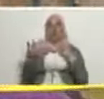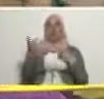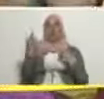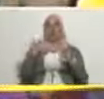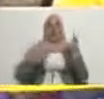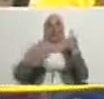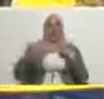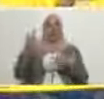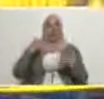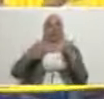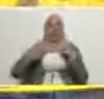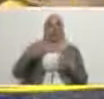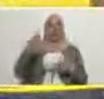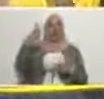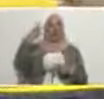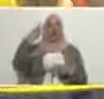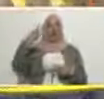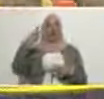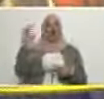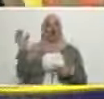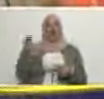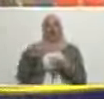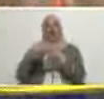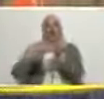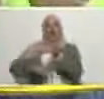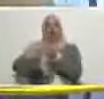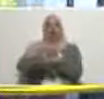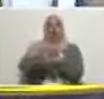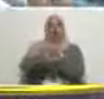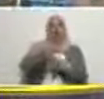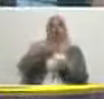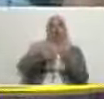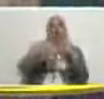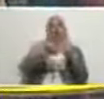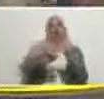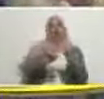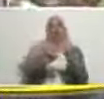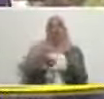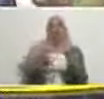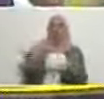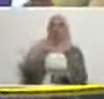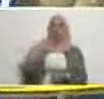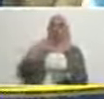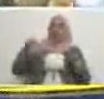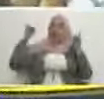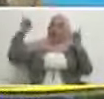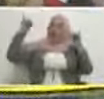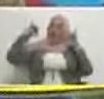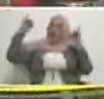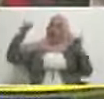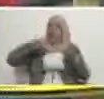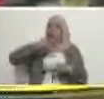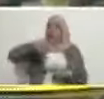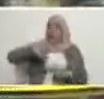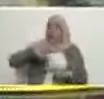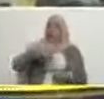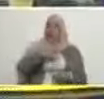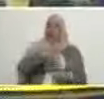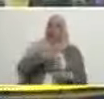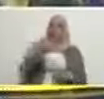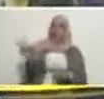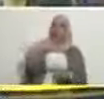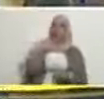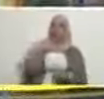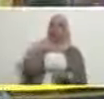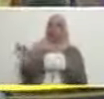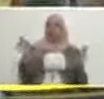con la camisa del Vinotinto, pero sobre todo celebrar el ser venezolano y estar en Venezuela, porque no hay